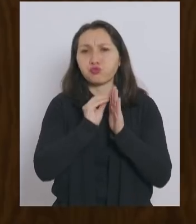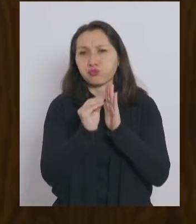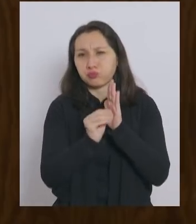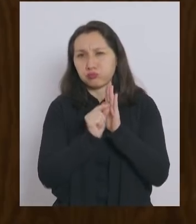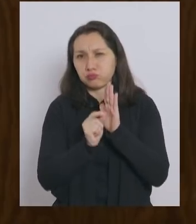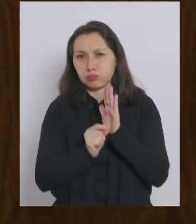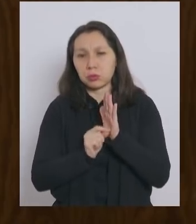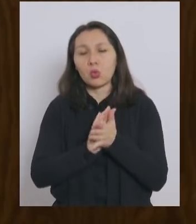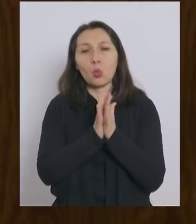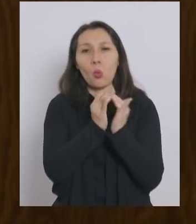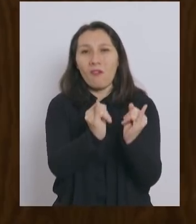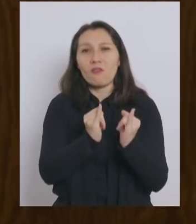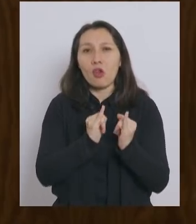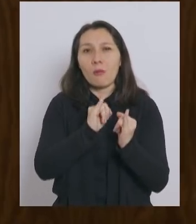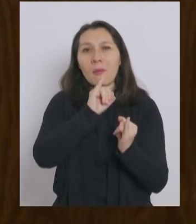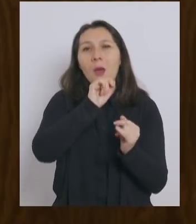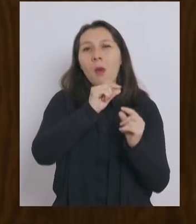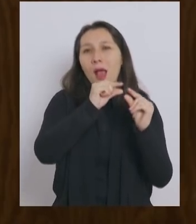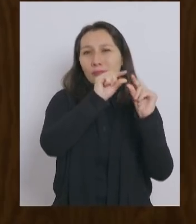contenida toda la información